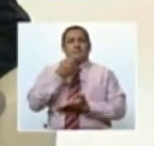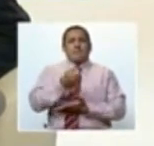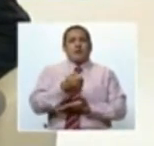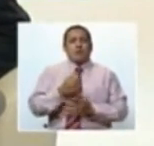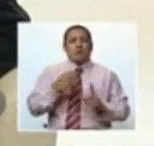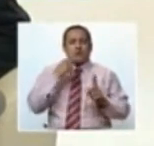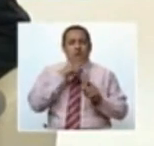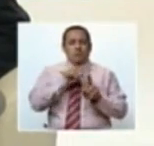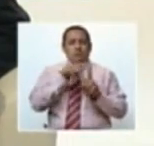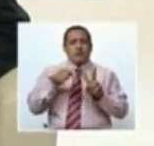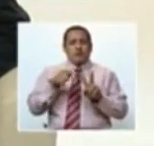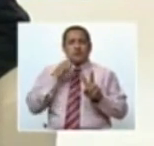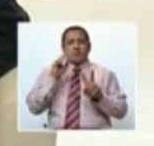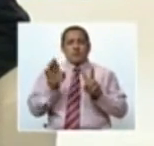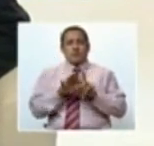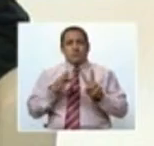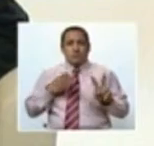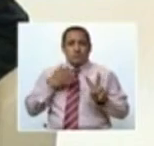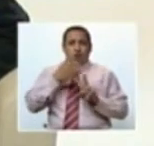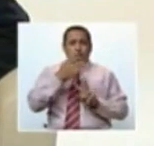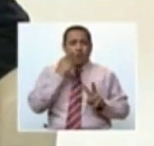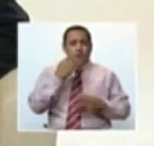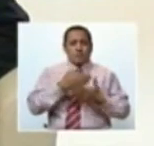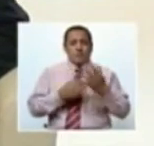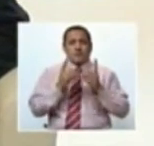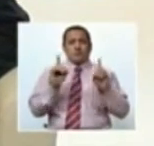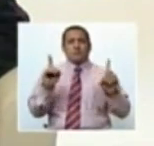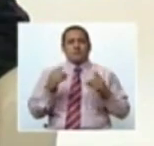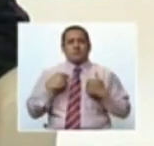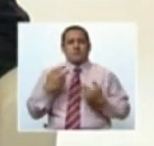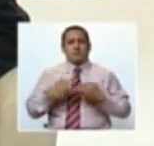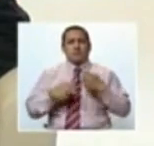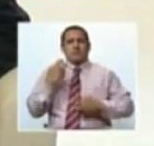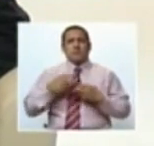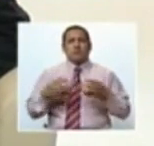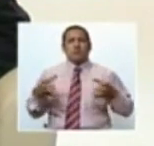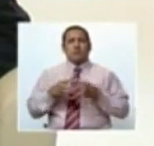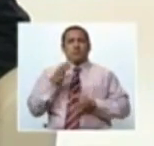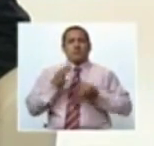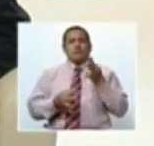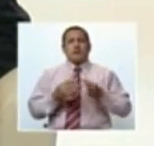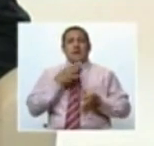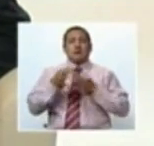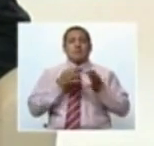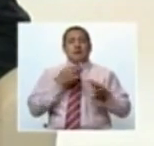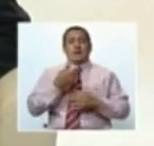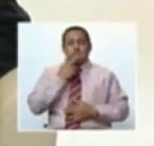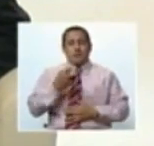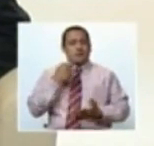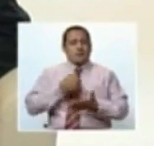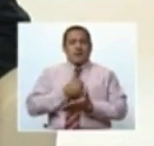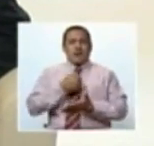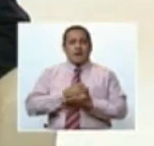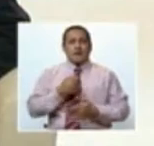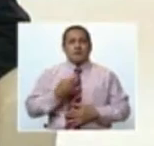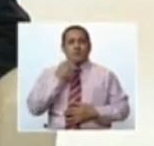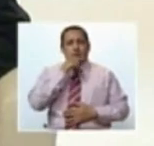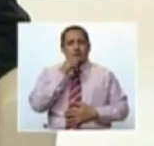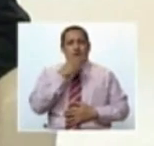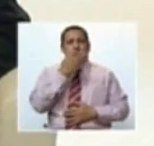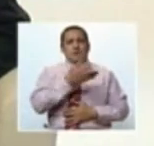una indemnización, es decir, que quien fue por lana salió trasquilado porque el Poder Judicial le dice que debe pagar